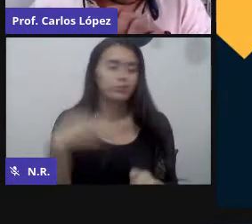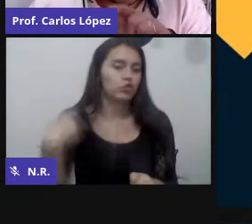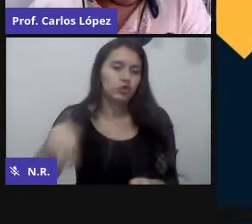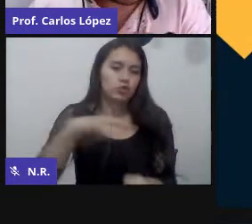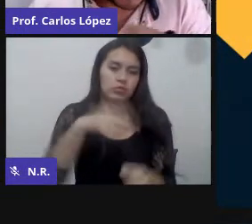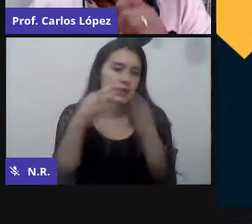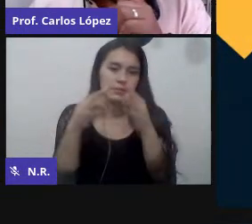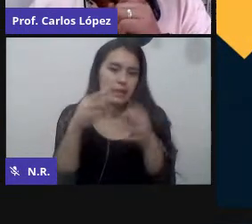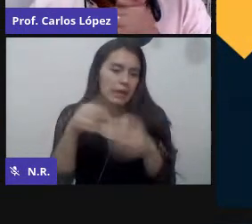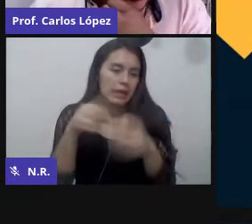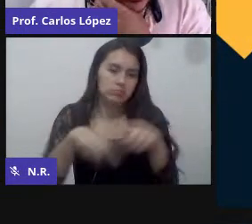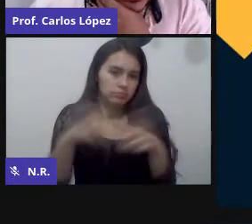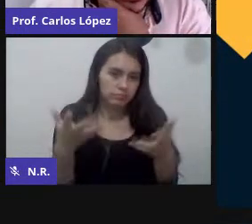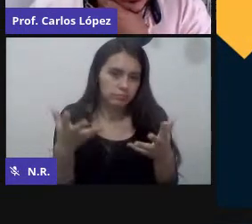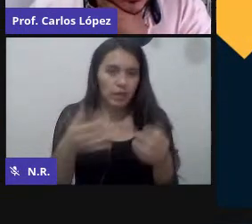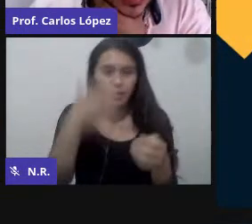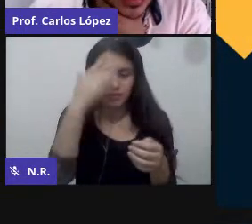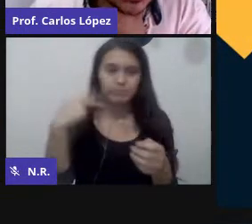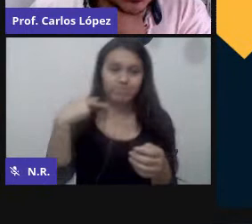hoy. Está este